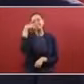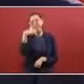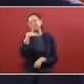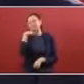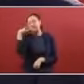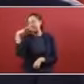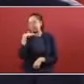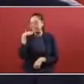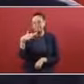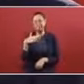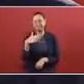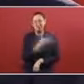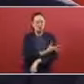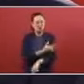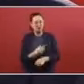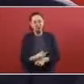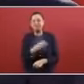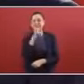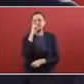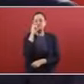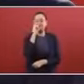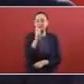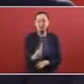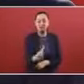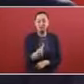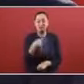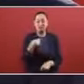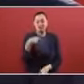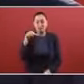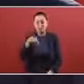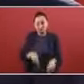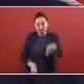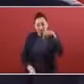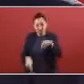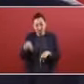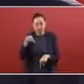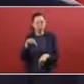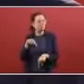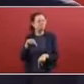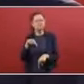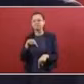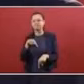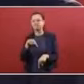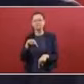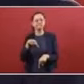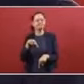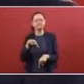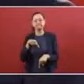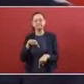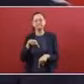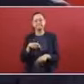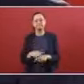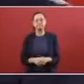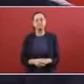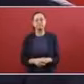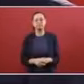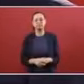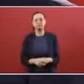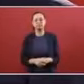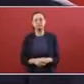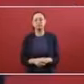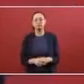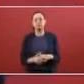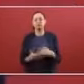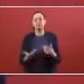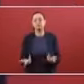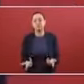gobernantes. Entonces, no voy a dar ni un paso atrás en este sentido. Acerca de que si